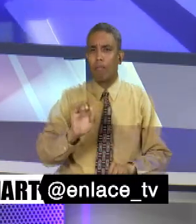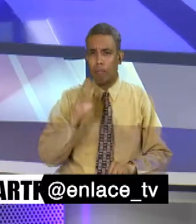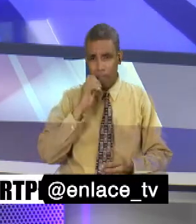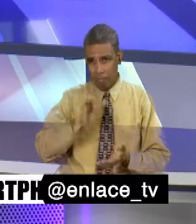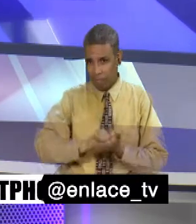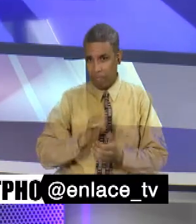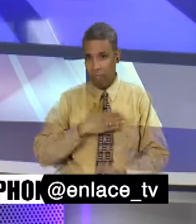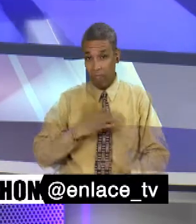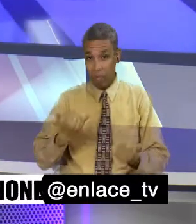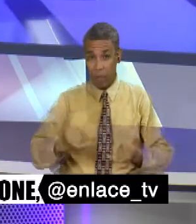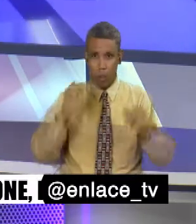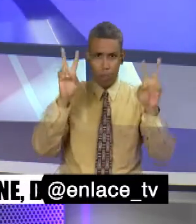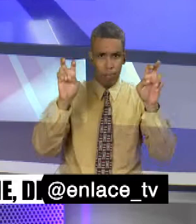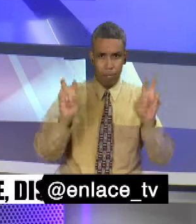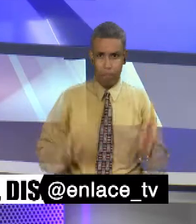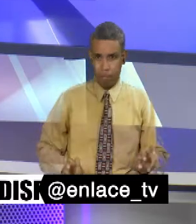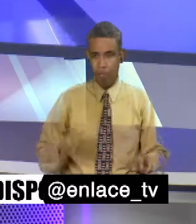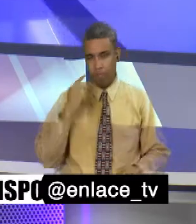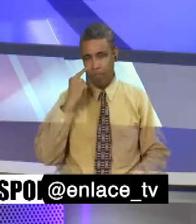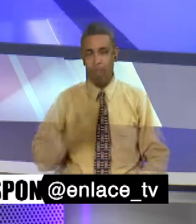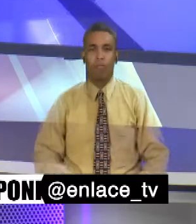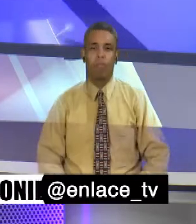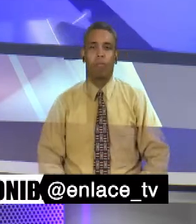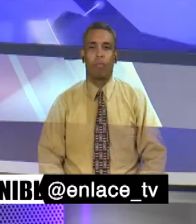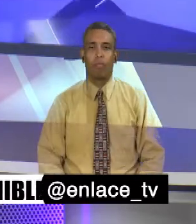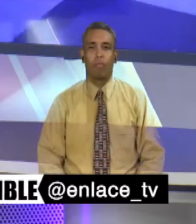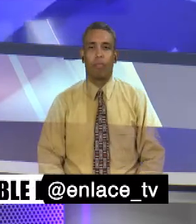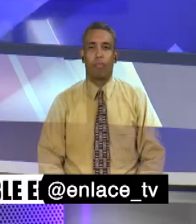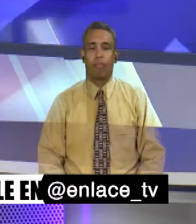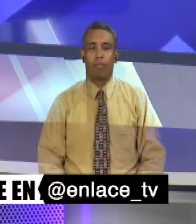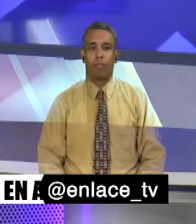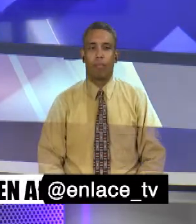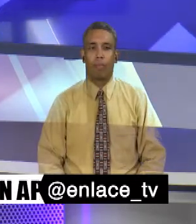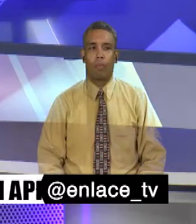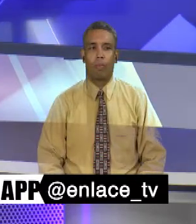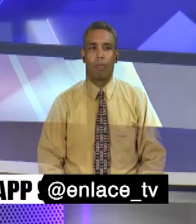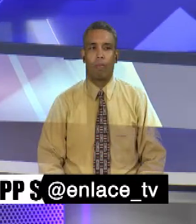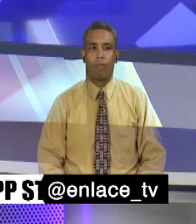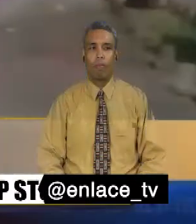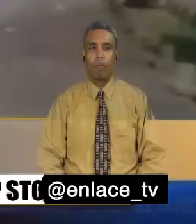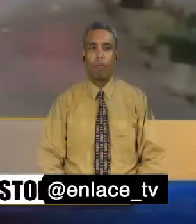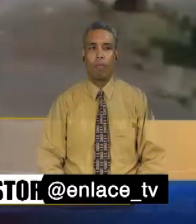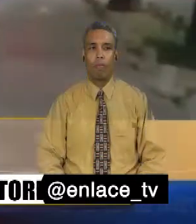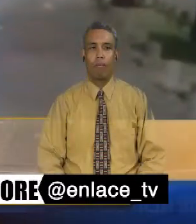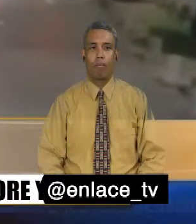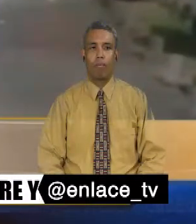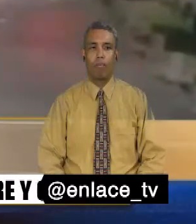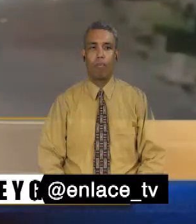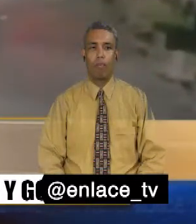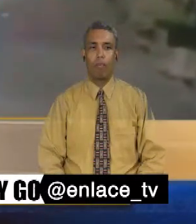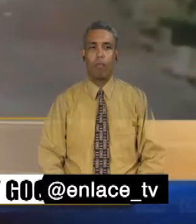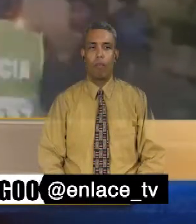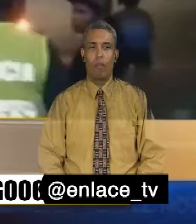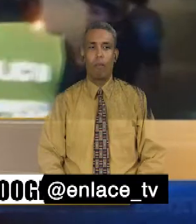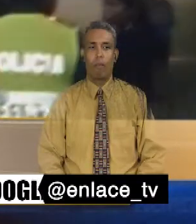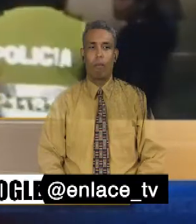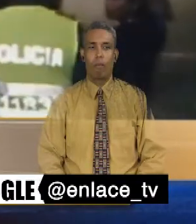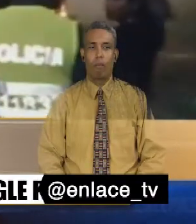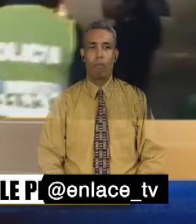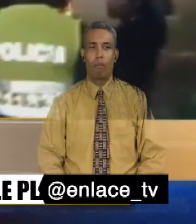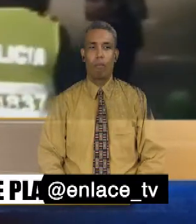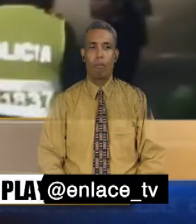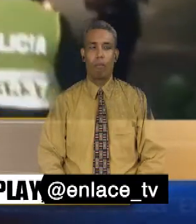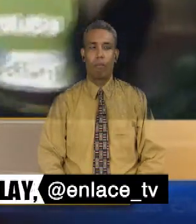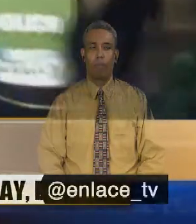www.enlacetelevisión.com. Es el momento de conocer los titulares de la presente emisión informativa. En operativos adelantados por la policía